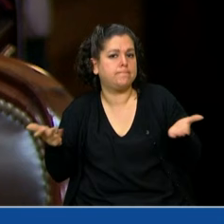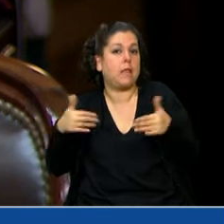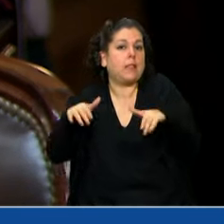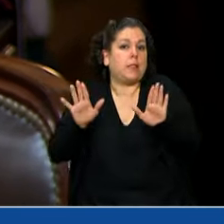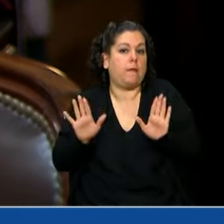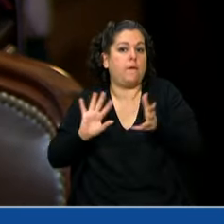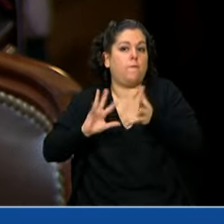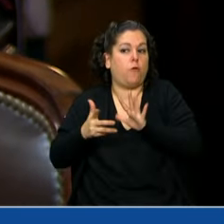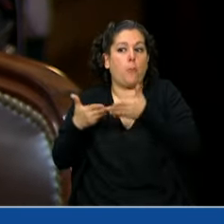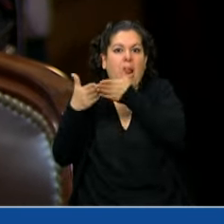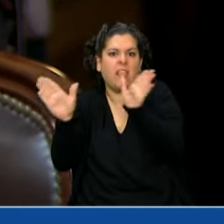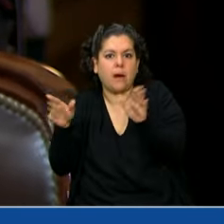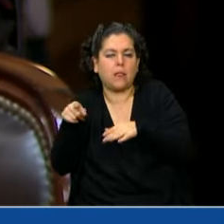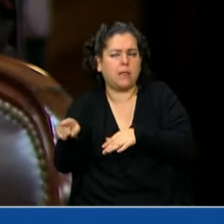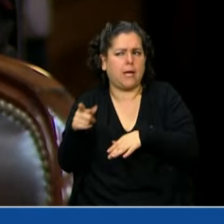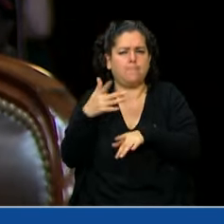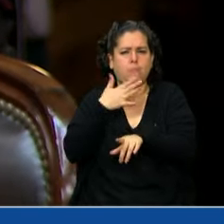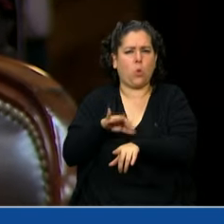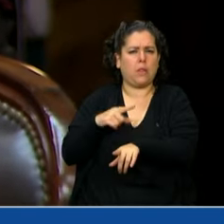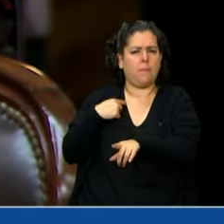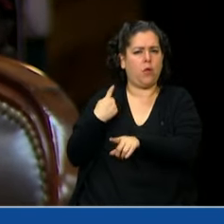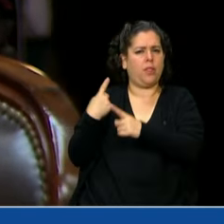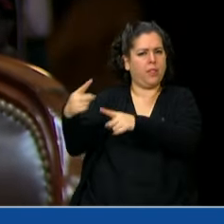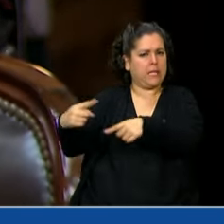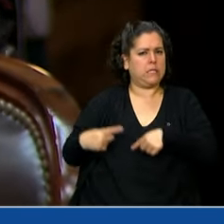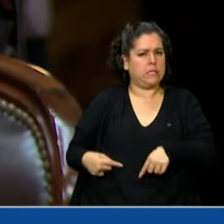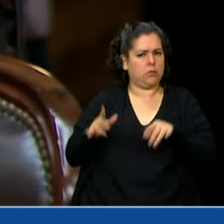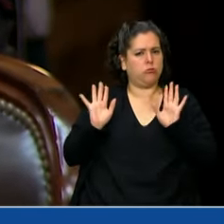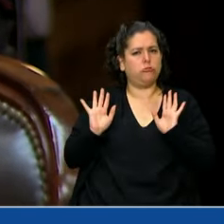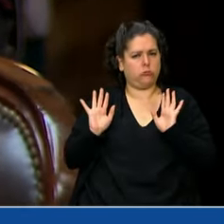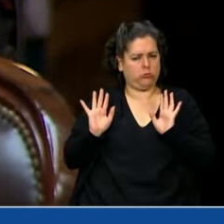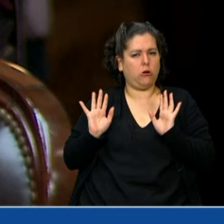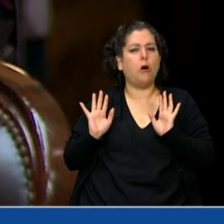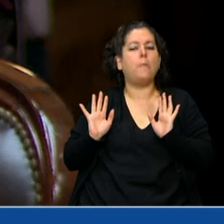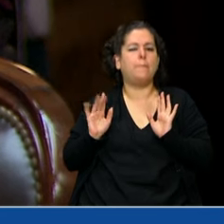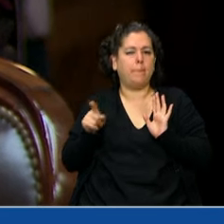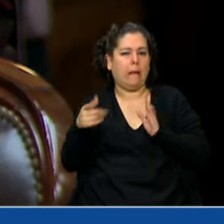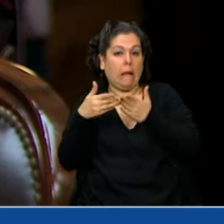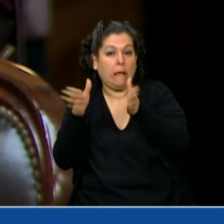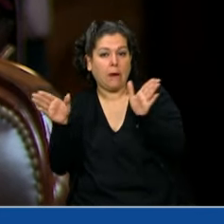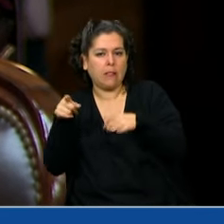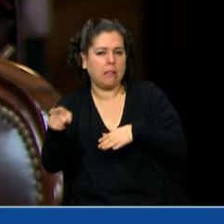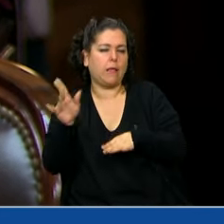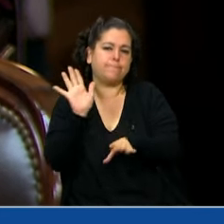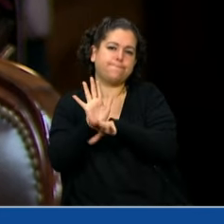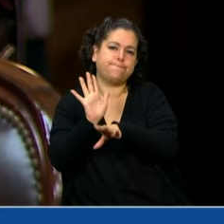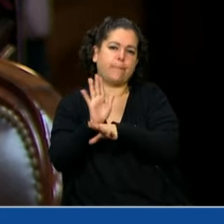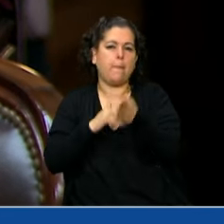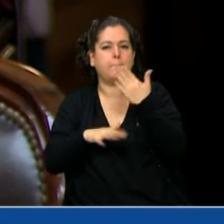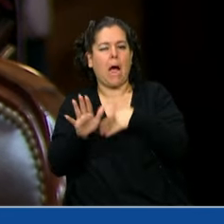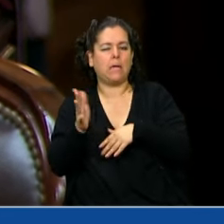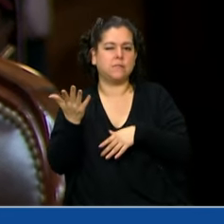no de la misma forma en la que la entendemos sino para esconder el sentido